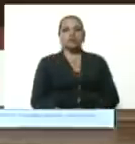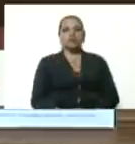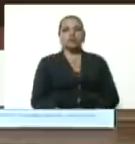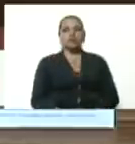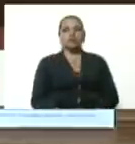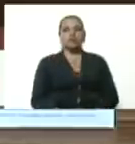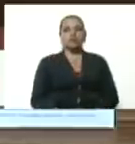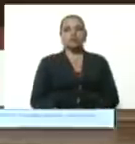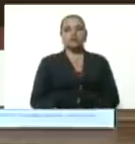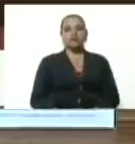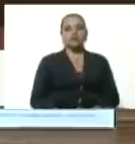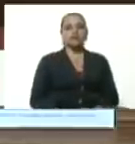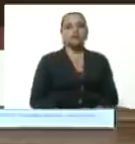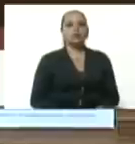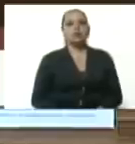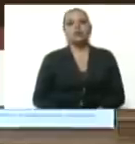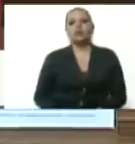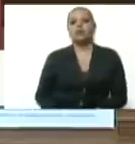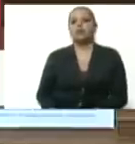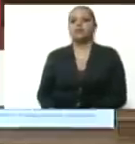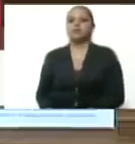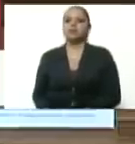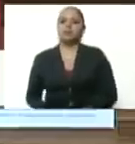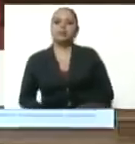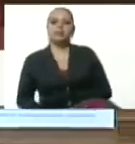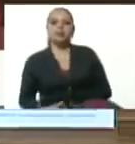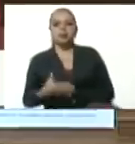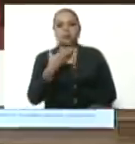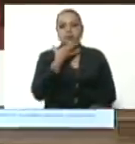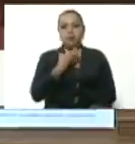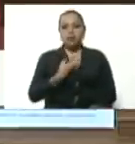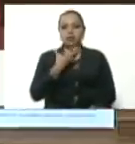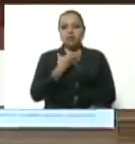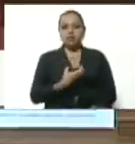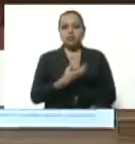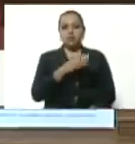ese número, para diciembre,